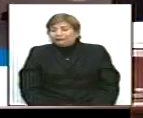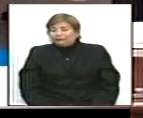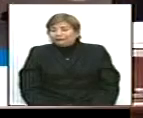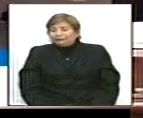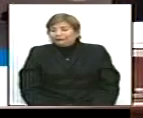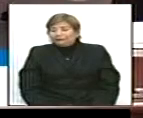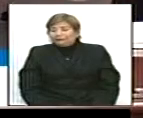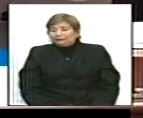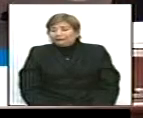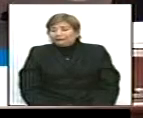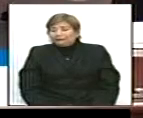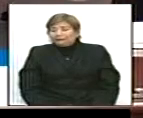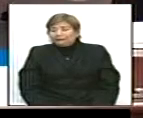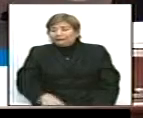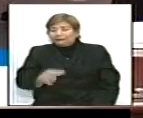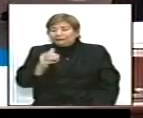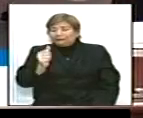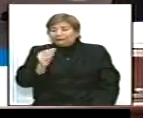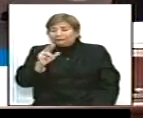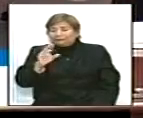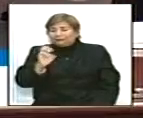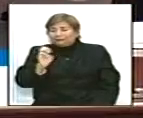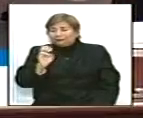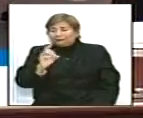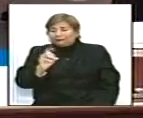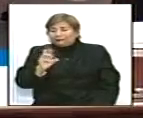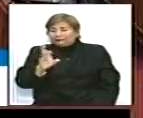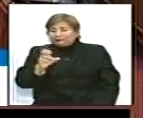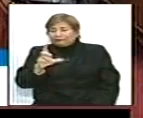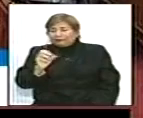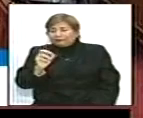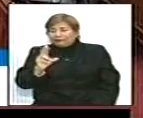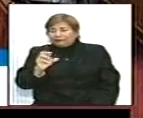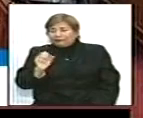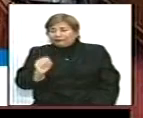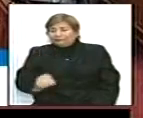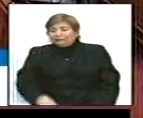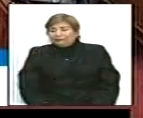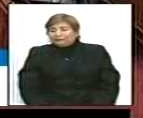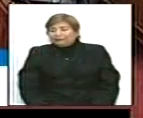La interrupción al congresista Richard Arce y al congresista Flores.